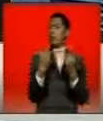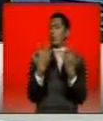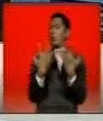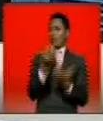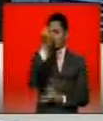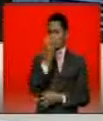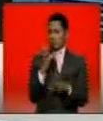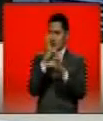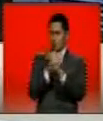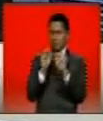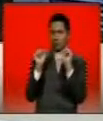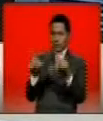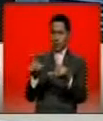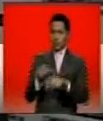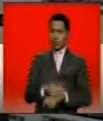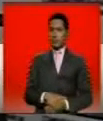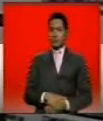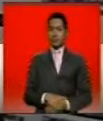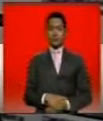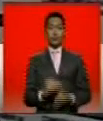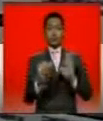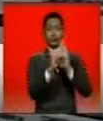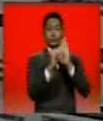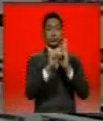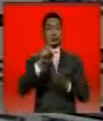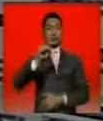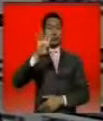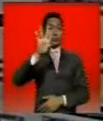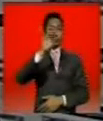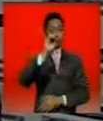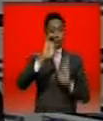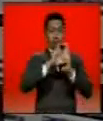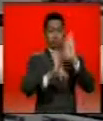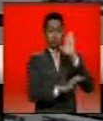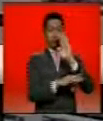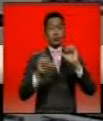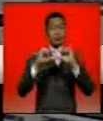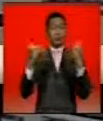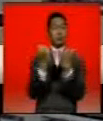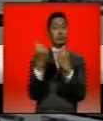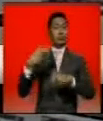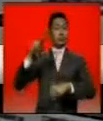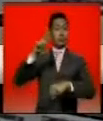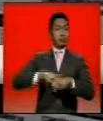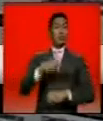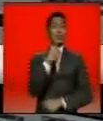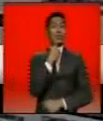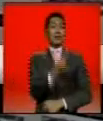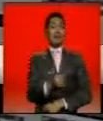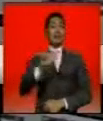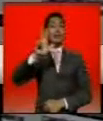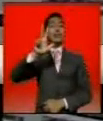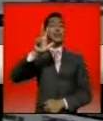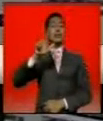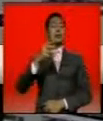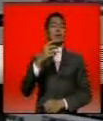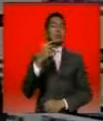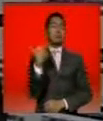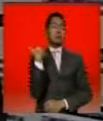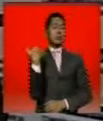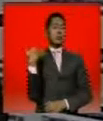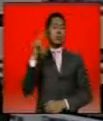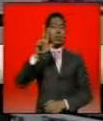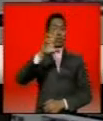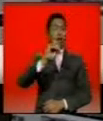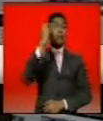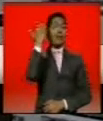Buenas noches. Según el artículo 140 de la Constitución, la Asamblea Nacional tiene 30 días para darle trámite a este paquete de reformas